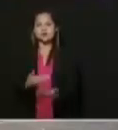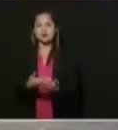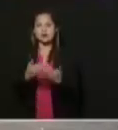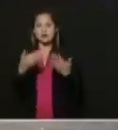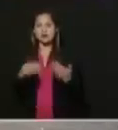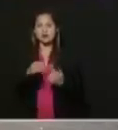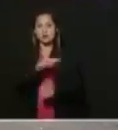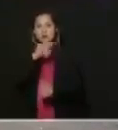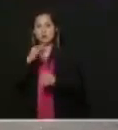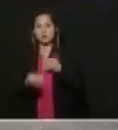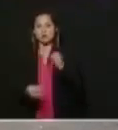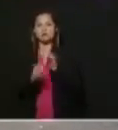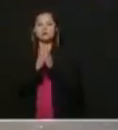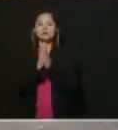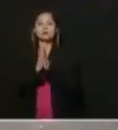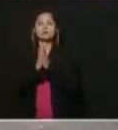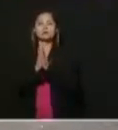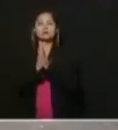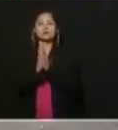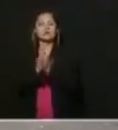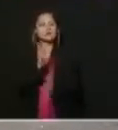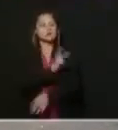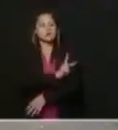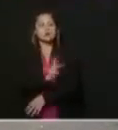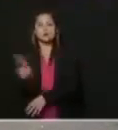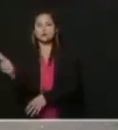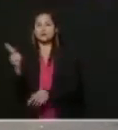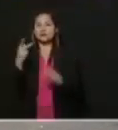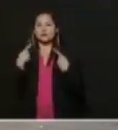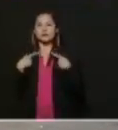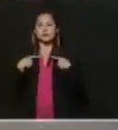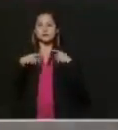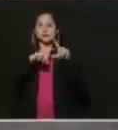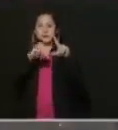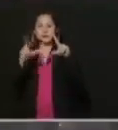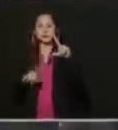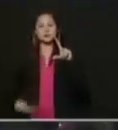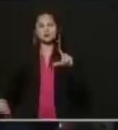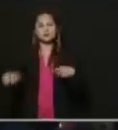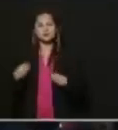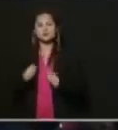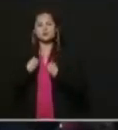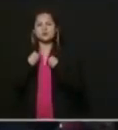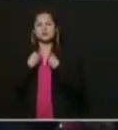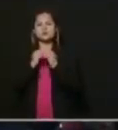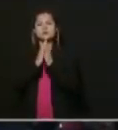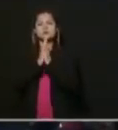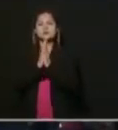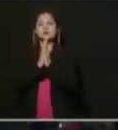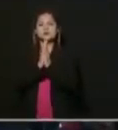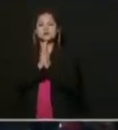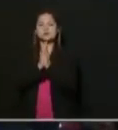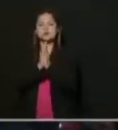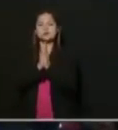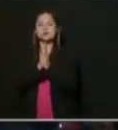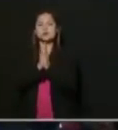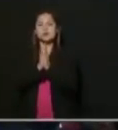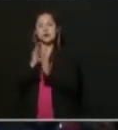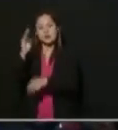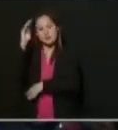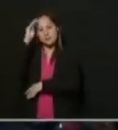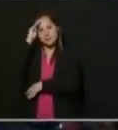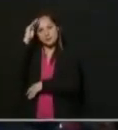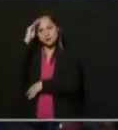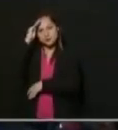pedimos a todos, a todo el pueblo de México, que iniciemos con un pensamiento universal